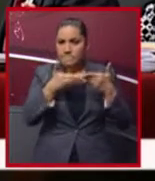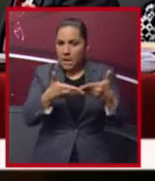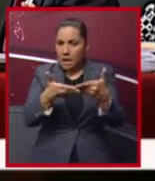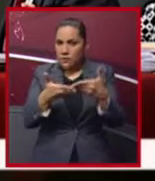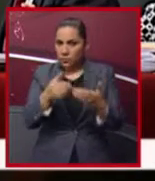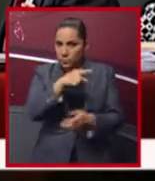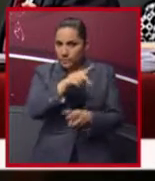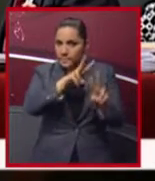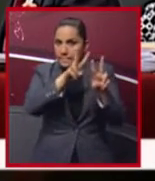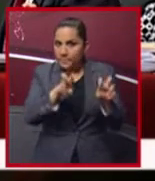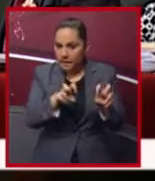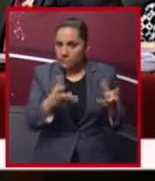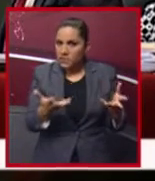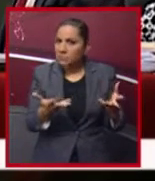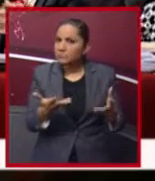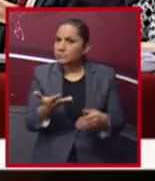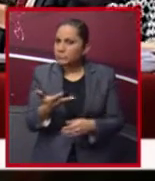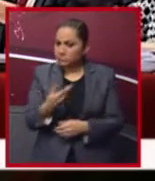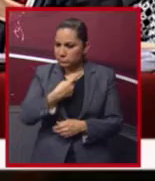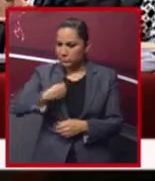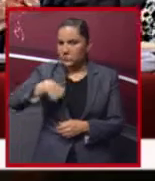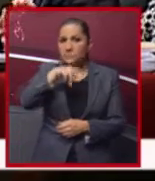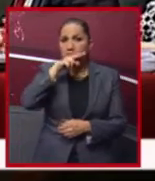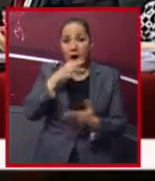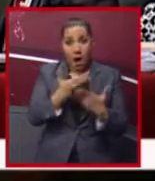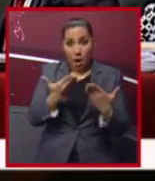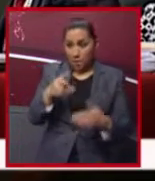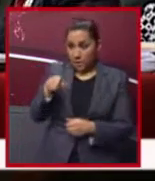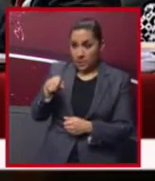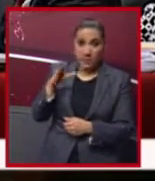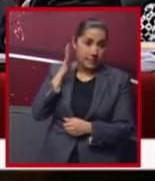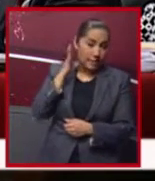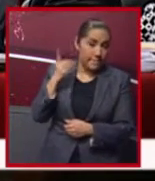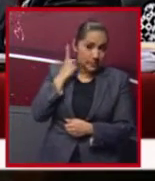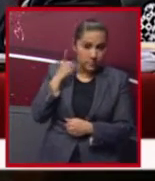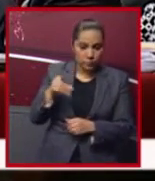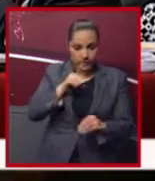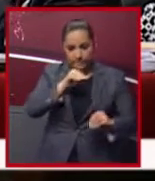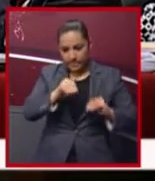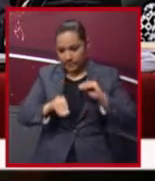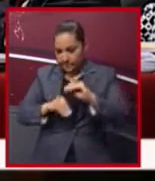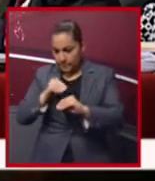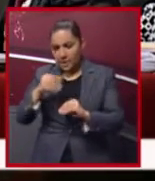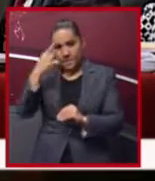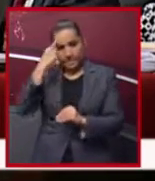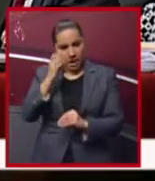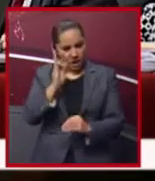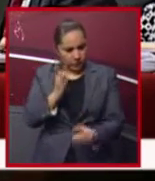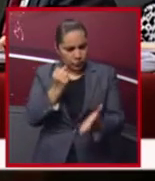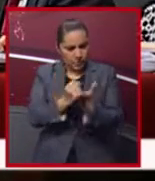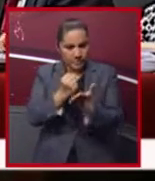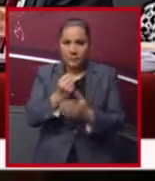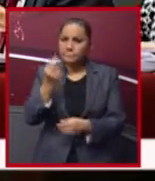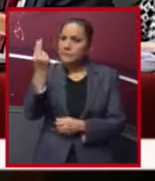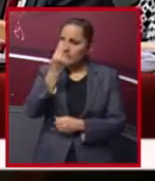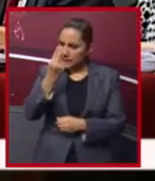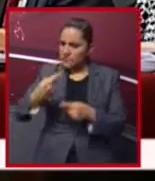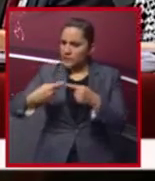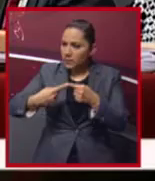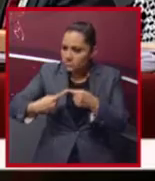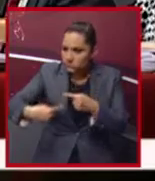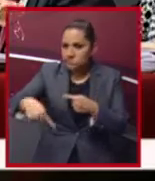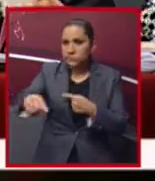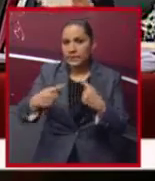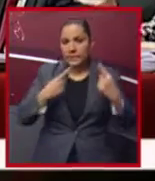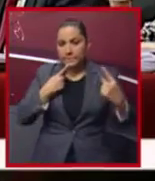sido aprobada por la Cámara de Diputados, dicha minuta merite el escrutinio en las sucesivas fases de discusión y en la